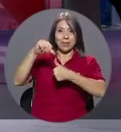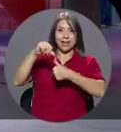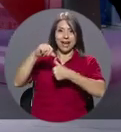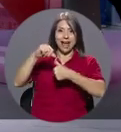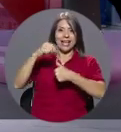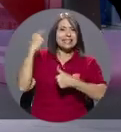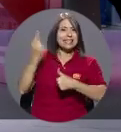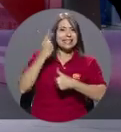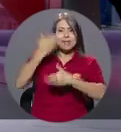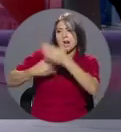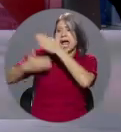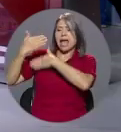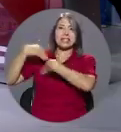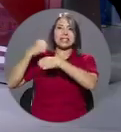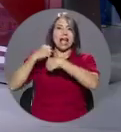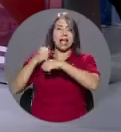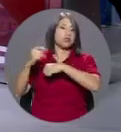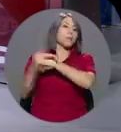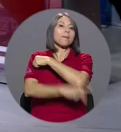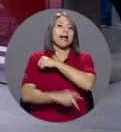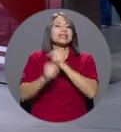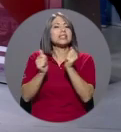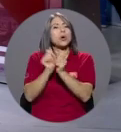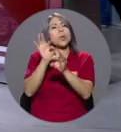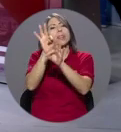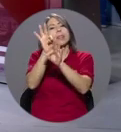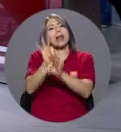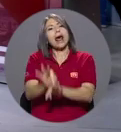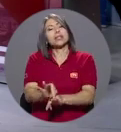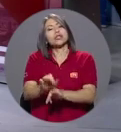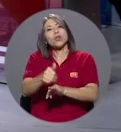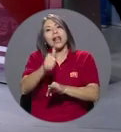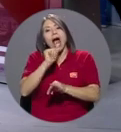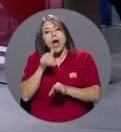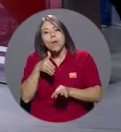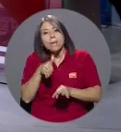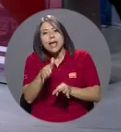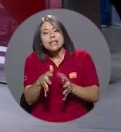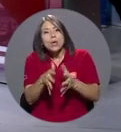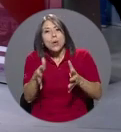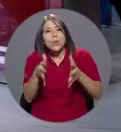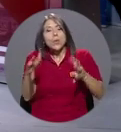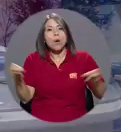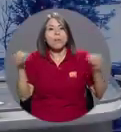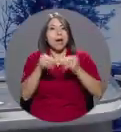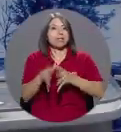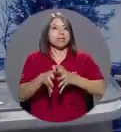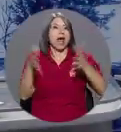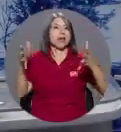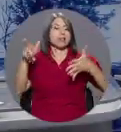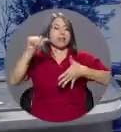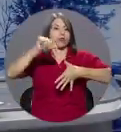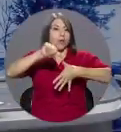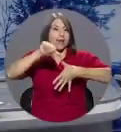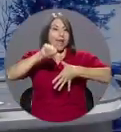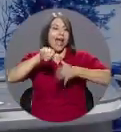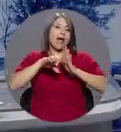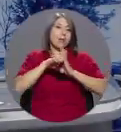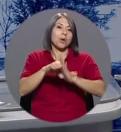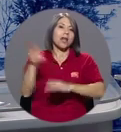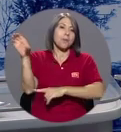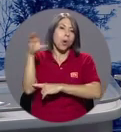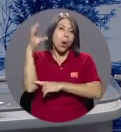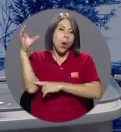Centroamérica. Siempre se ha realizado en países con una tradición acuícola mucho más grande, importante de Sudamérica, ¿verdad? Como por